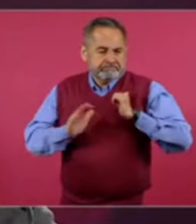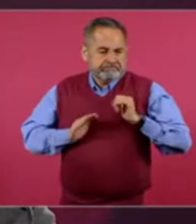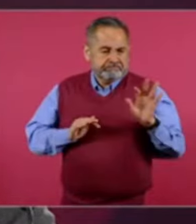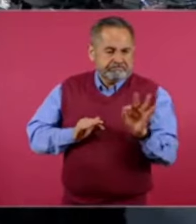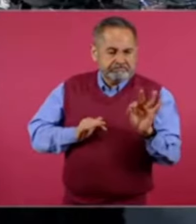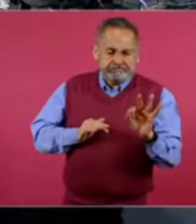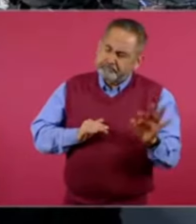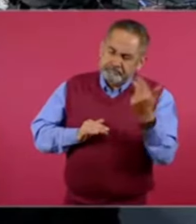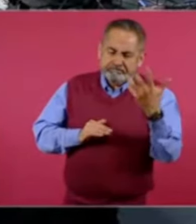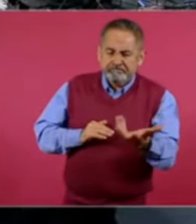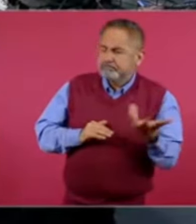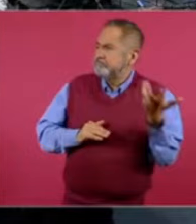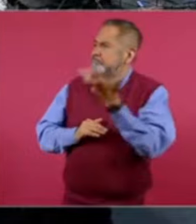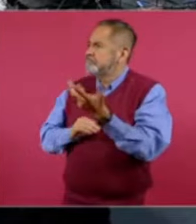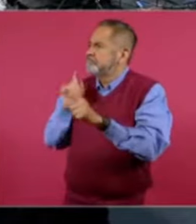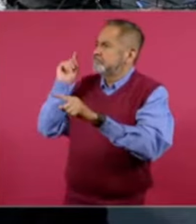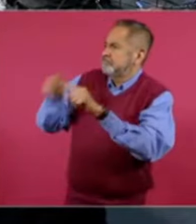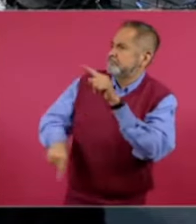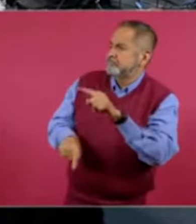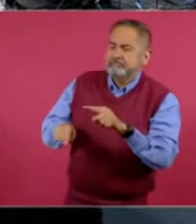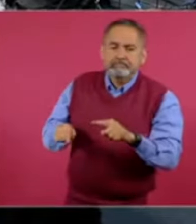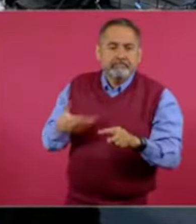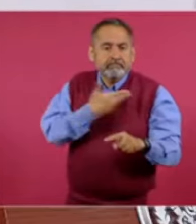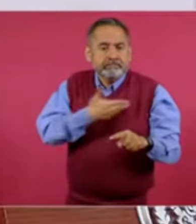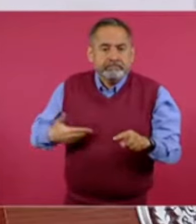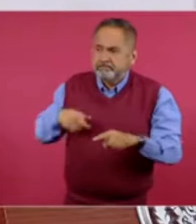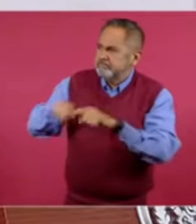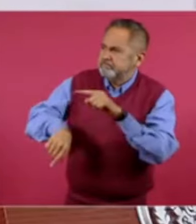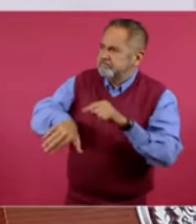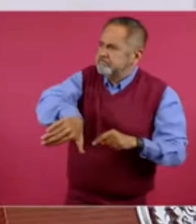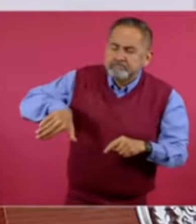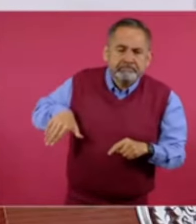al presidente